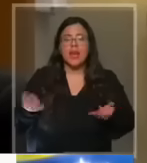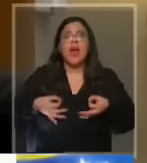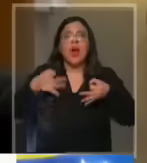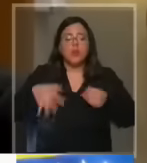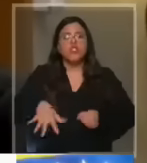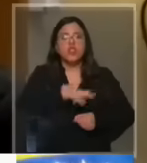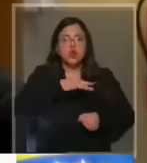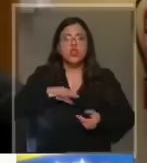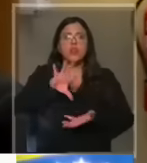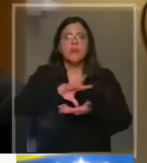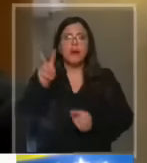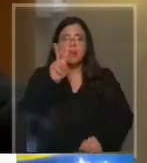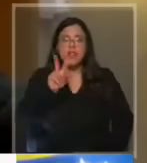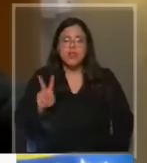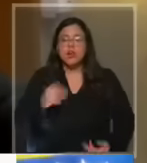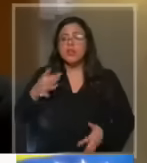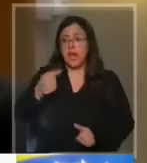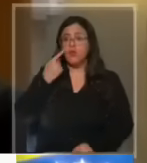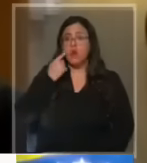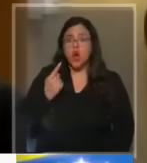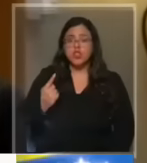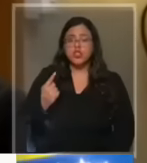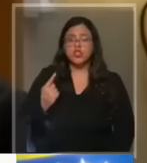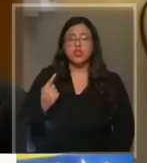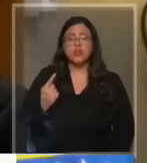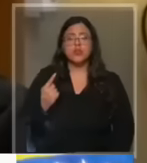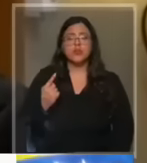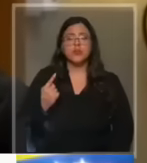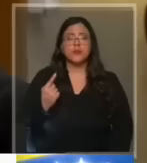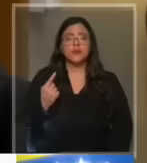vive en Venezuela, lo que hemos conocido,